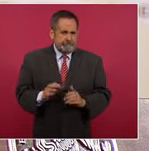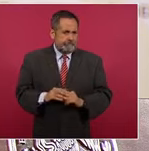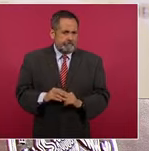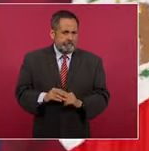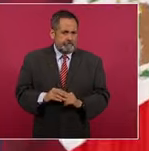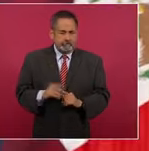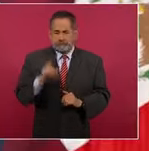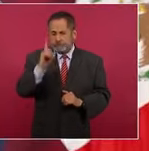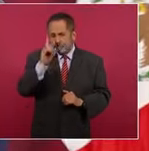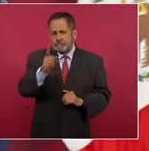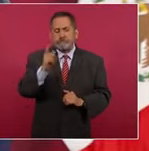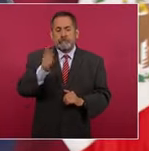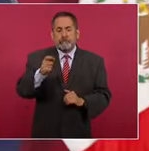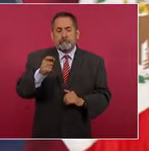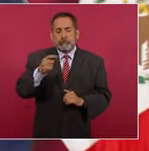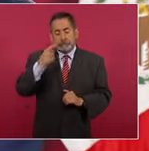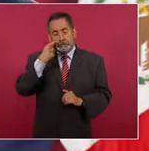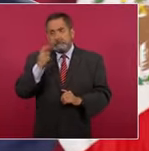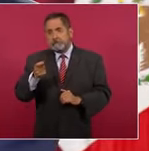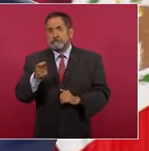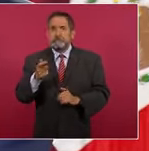lo que se tiene que